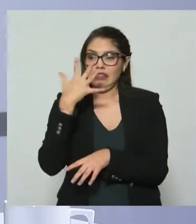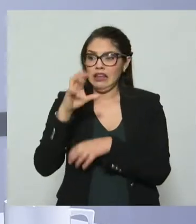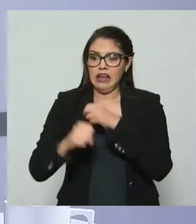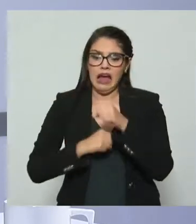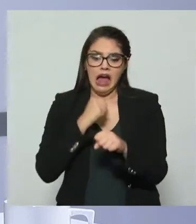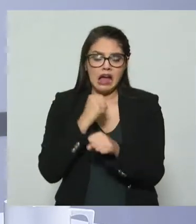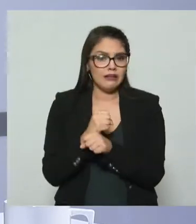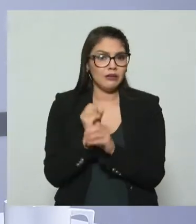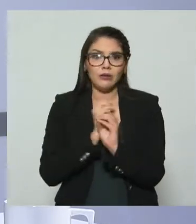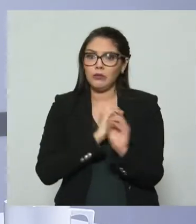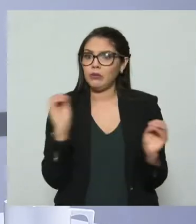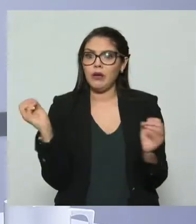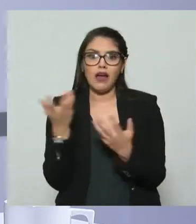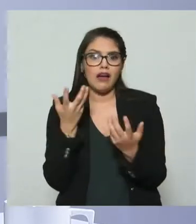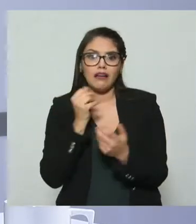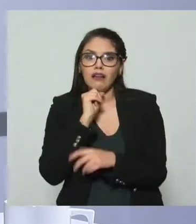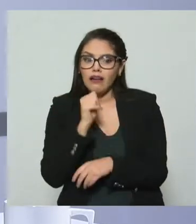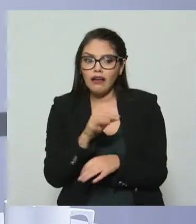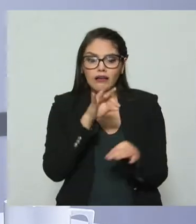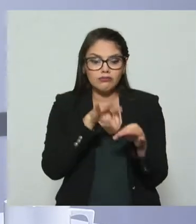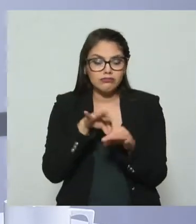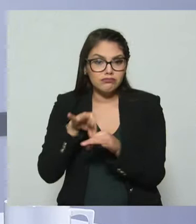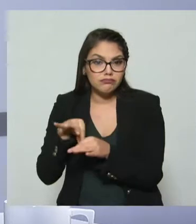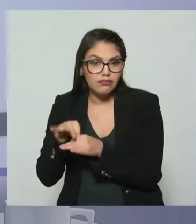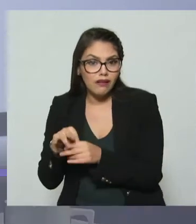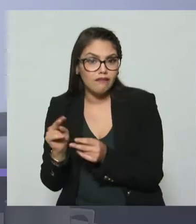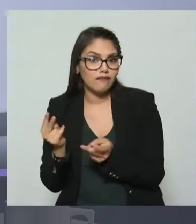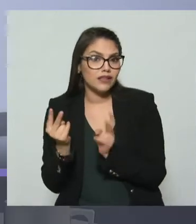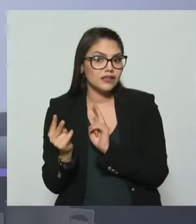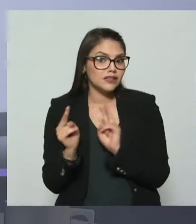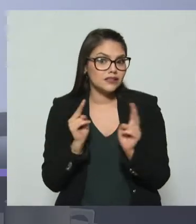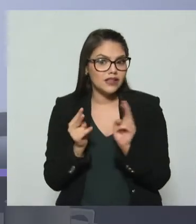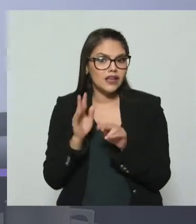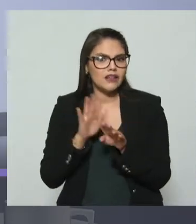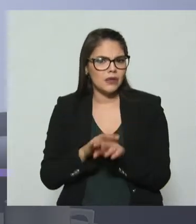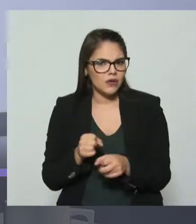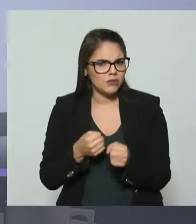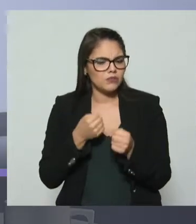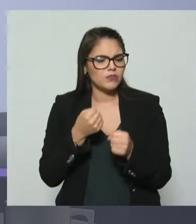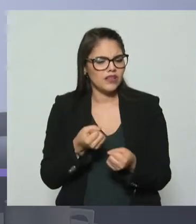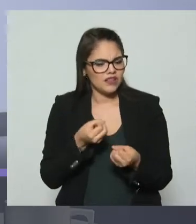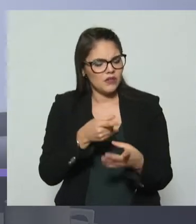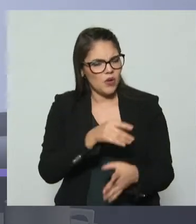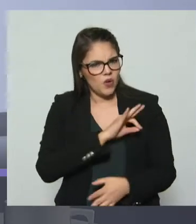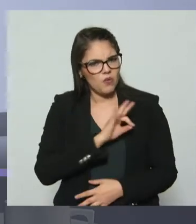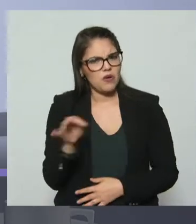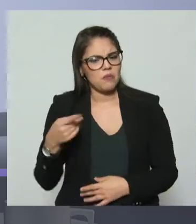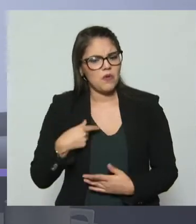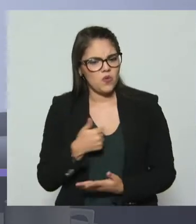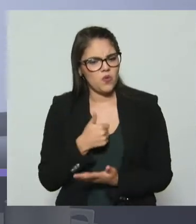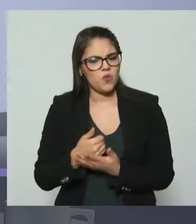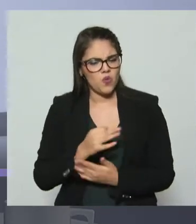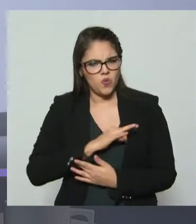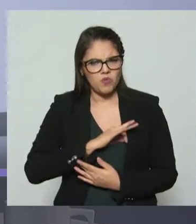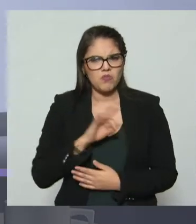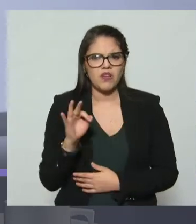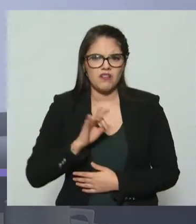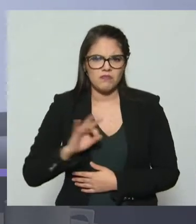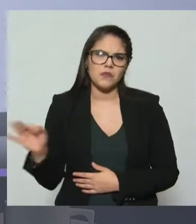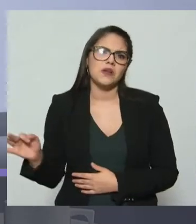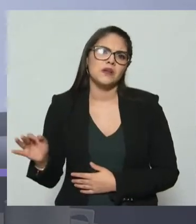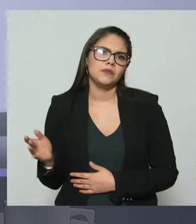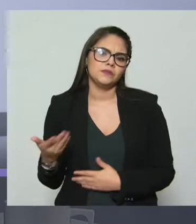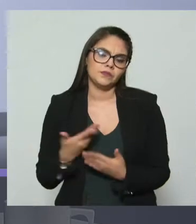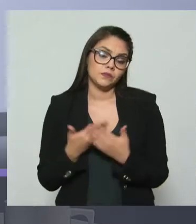no se llevaba a cabo este proceso democrático de empoderamiento de la ciudadanía. En abril se van a crear estas